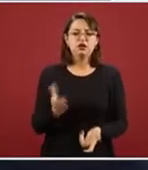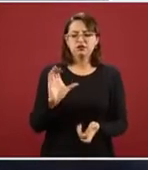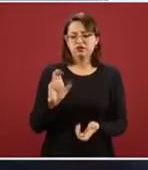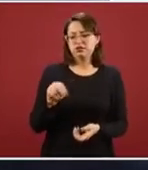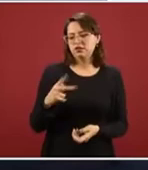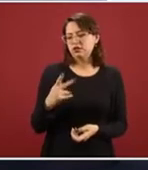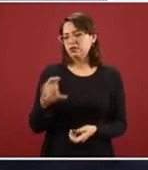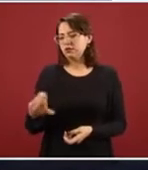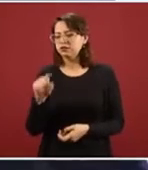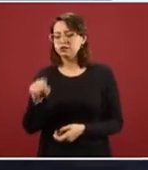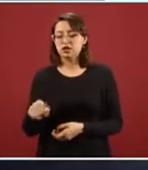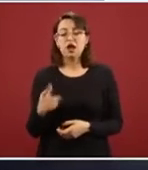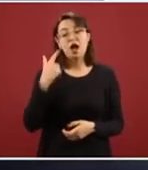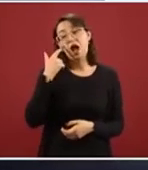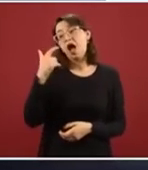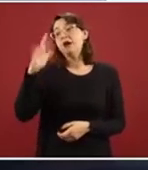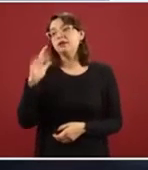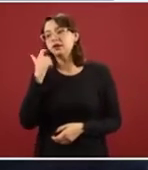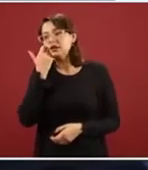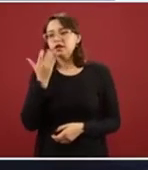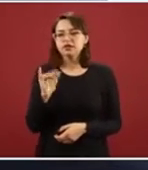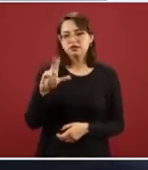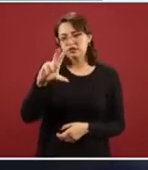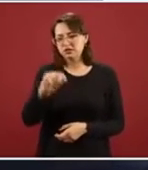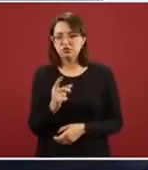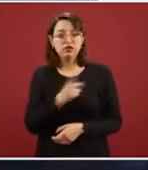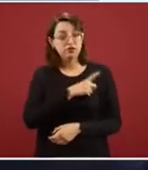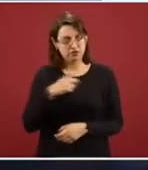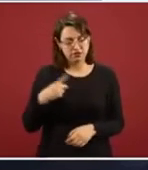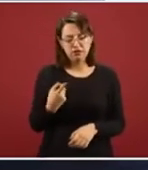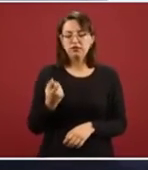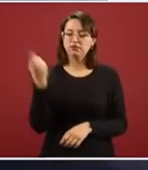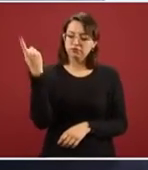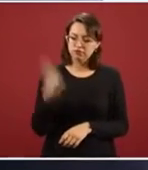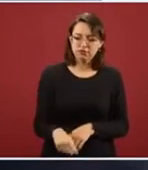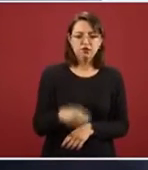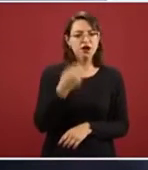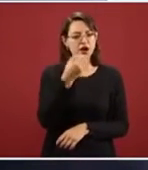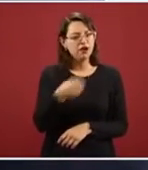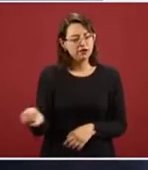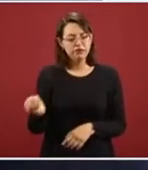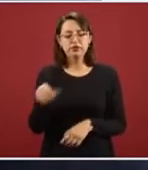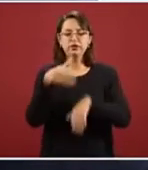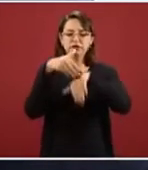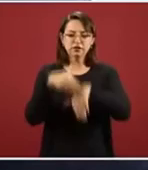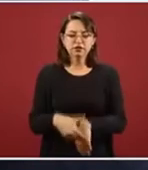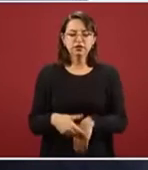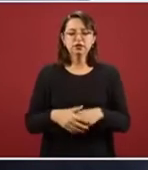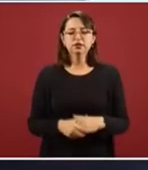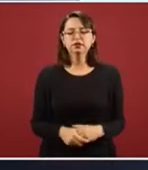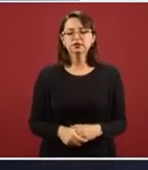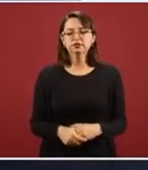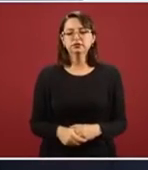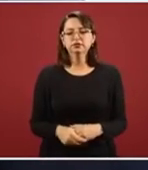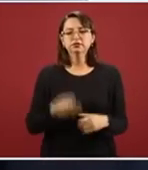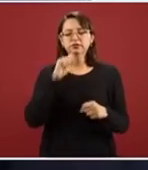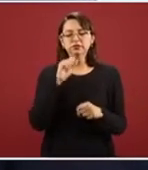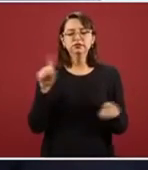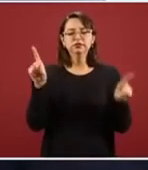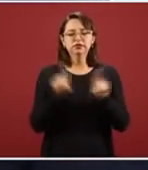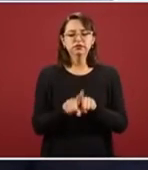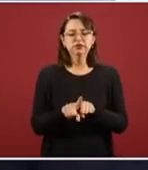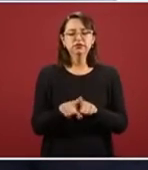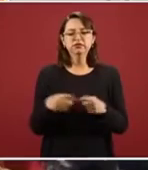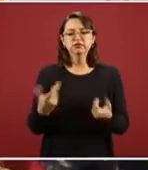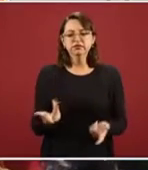quede a la voluntad de la autoridad en turno, sino que sea obligatorio para ellos. Me hacía también una pregunta